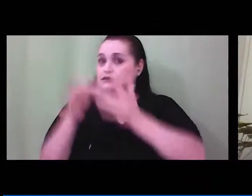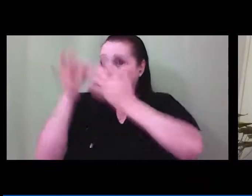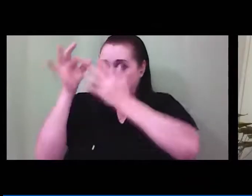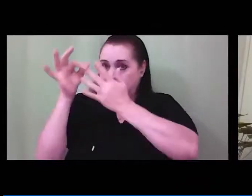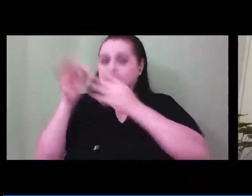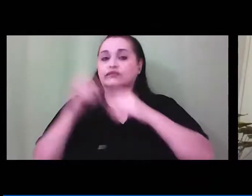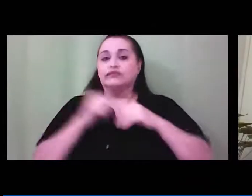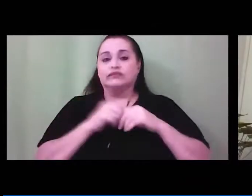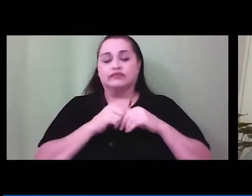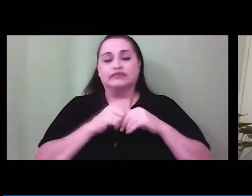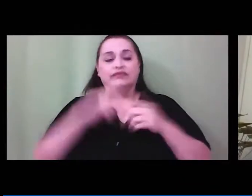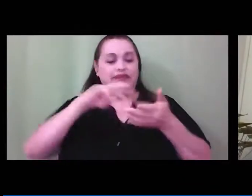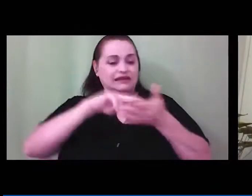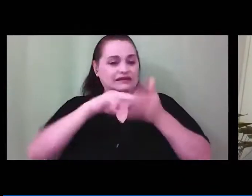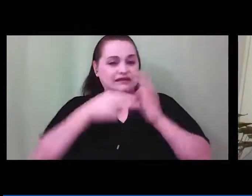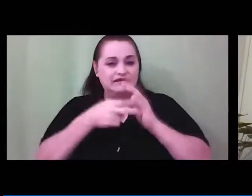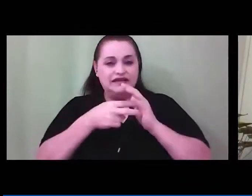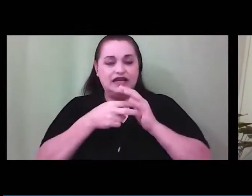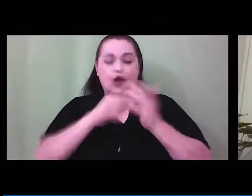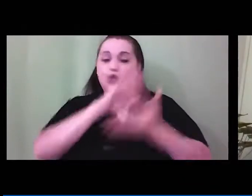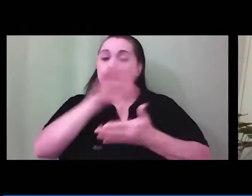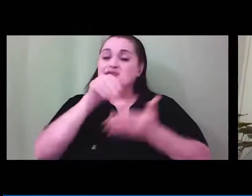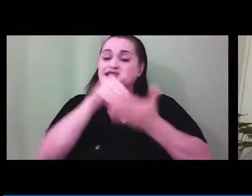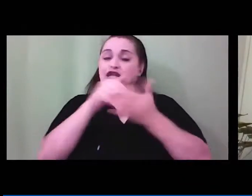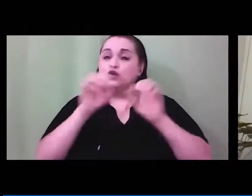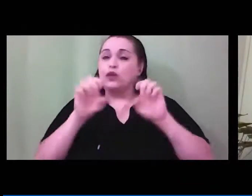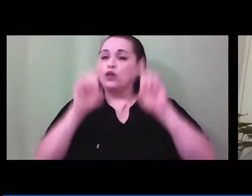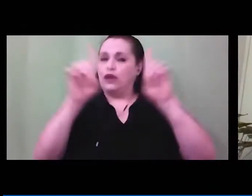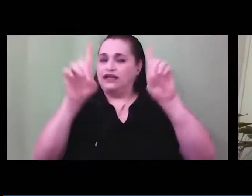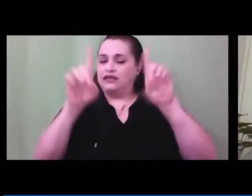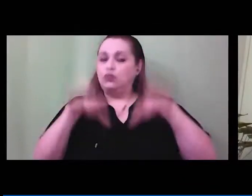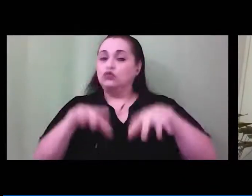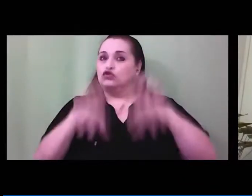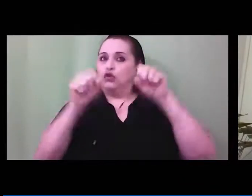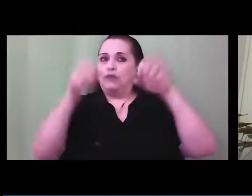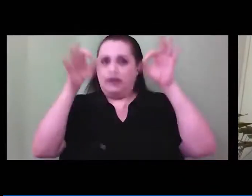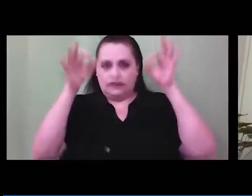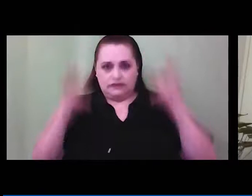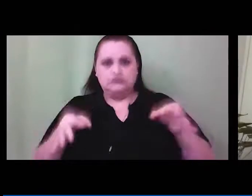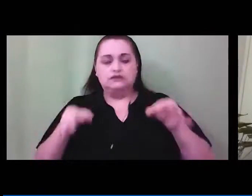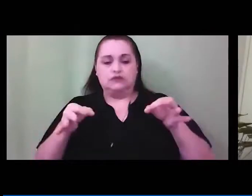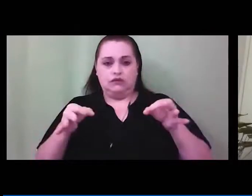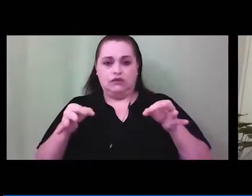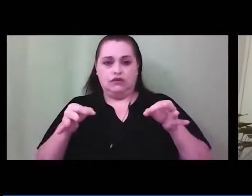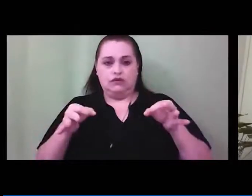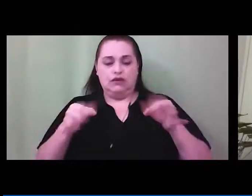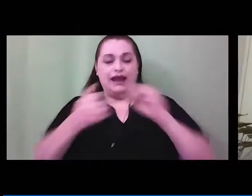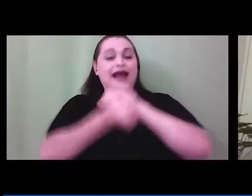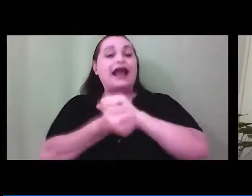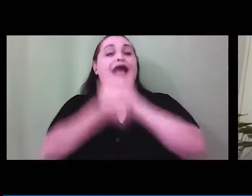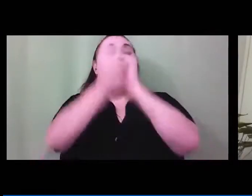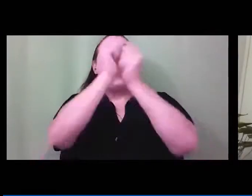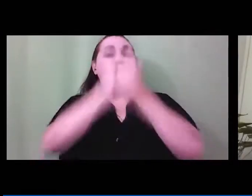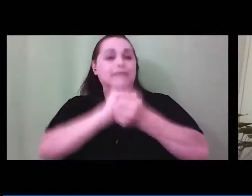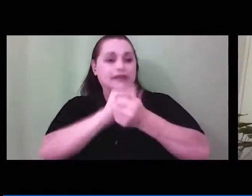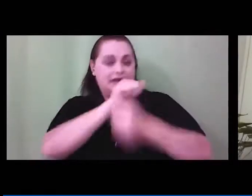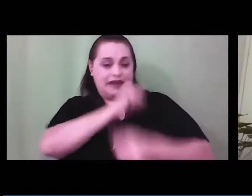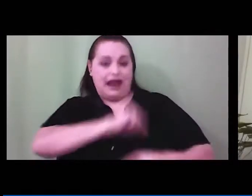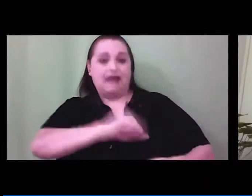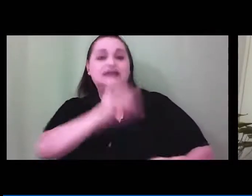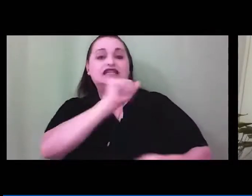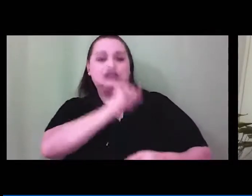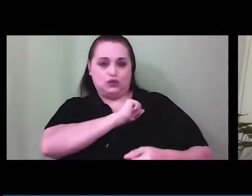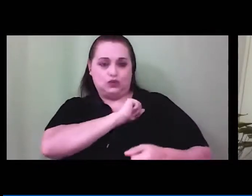es un centro educativo que toma una decisión de cambiar de actitud y